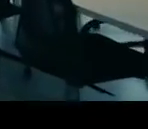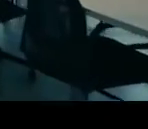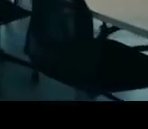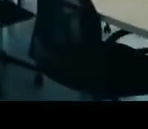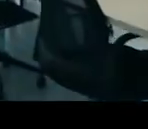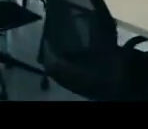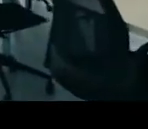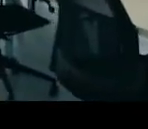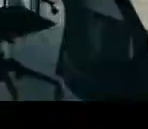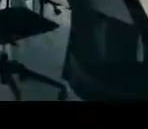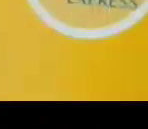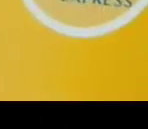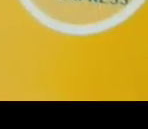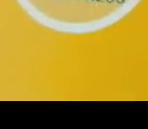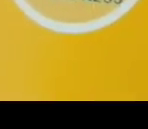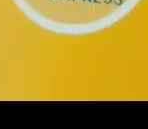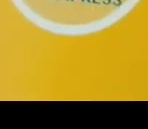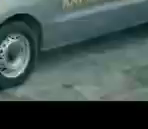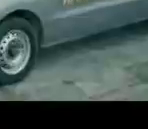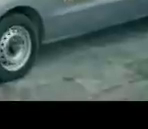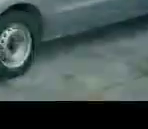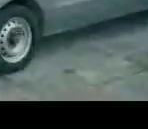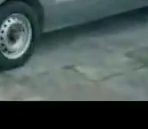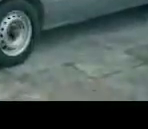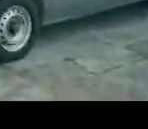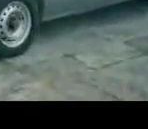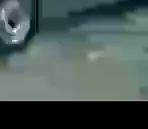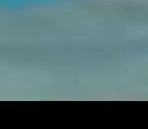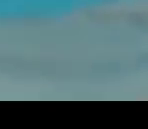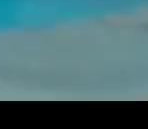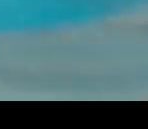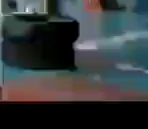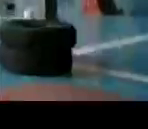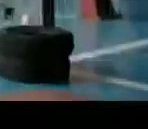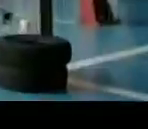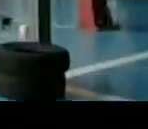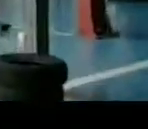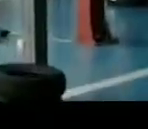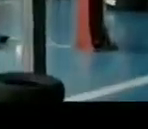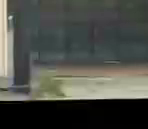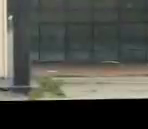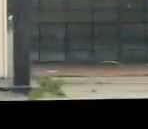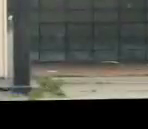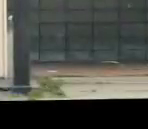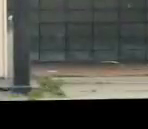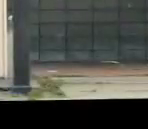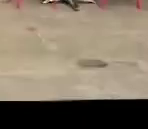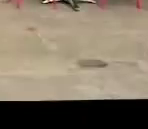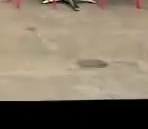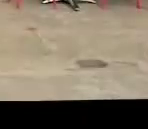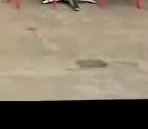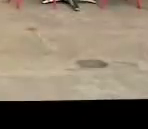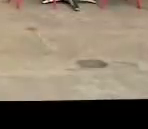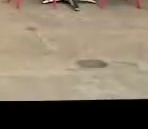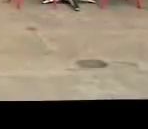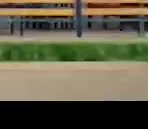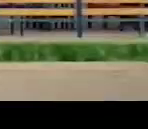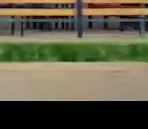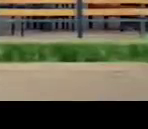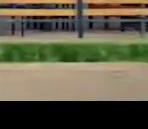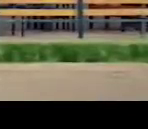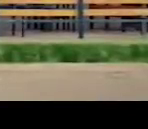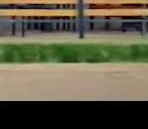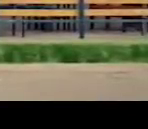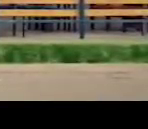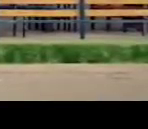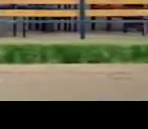Amplía, multiplica, mejora, Inaugura 1, inaugura 2,